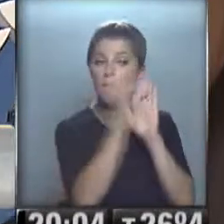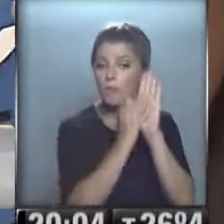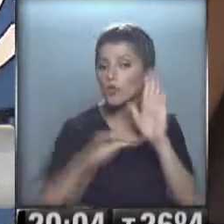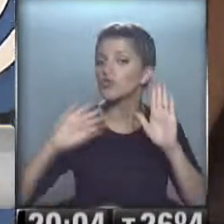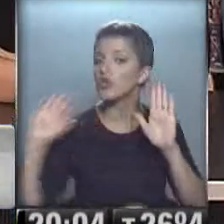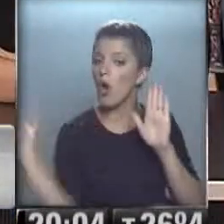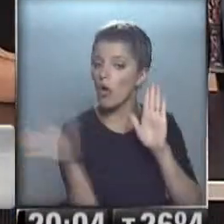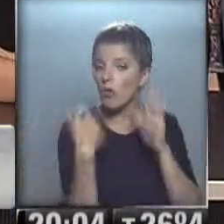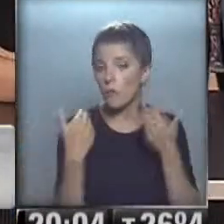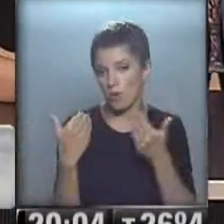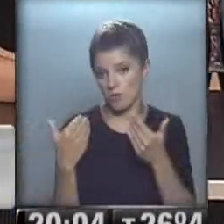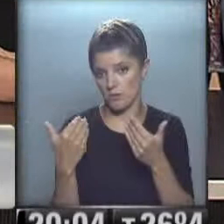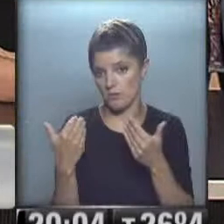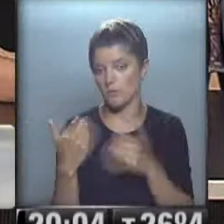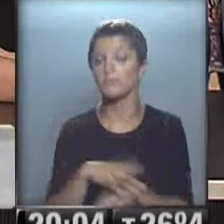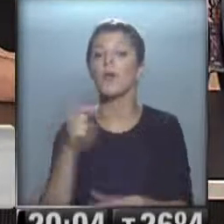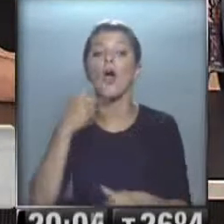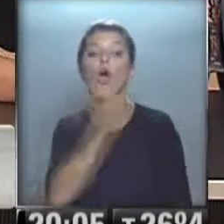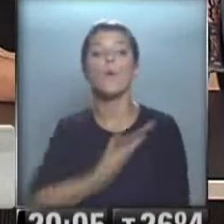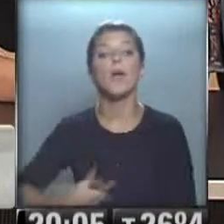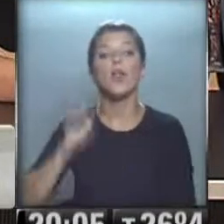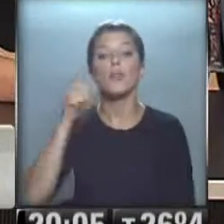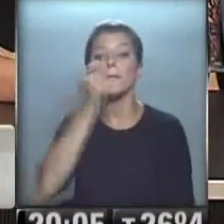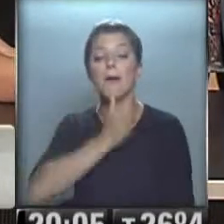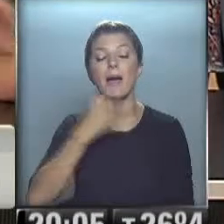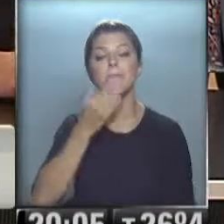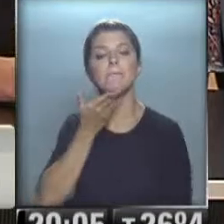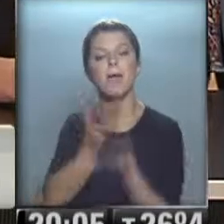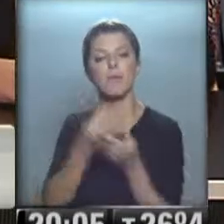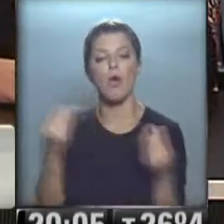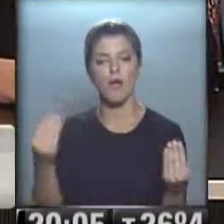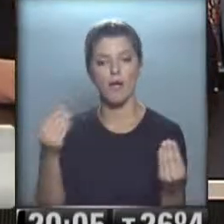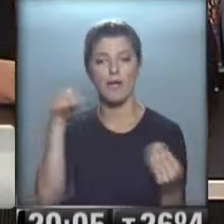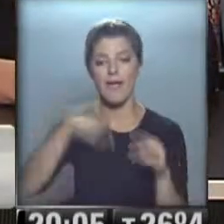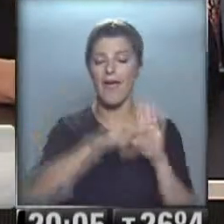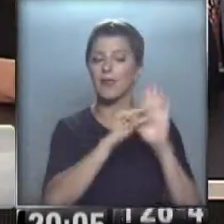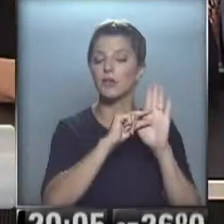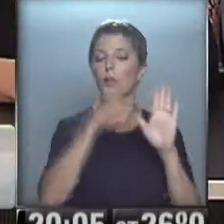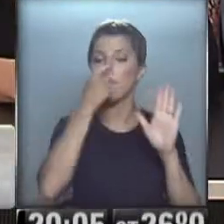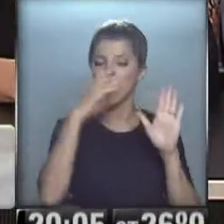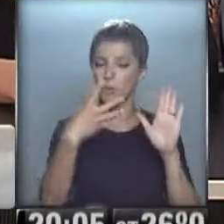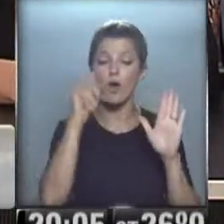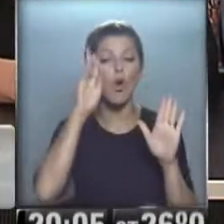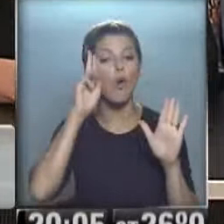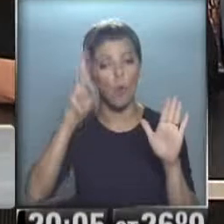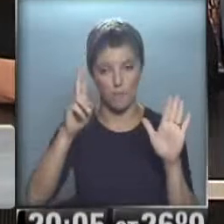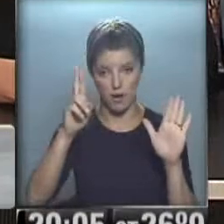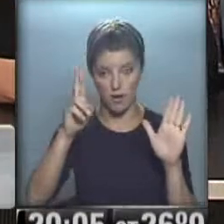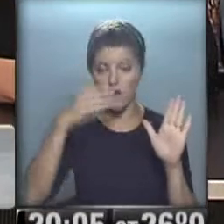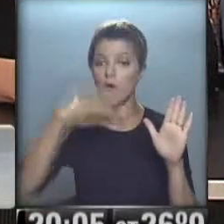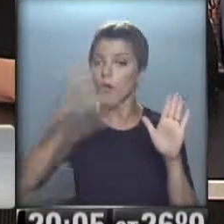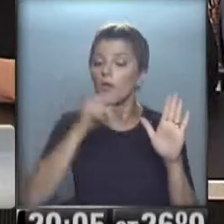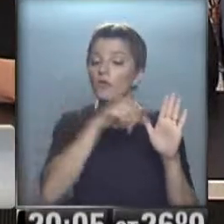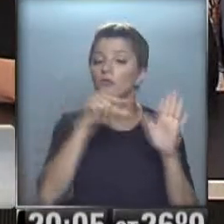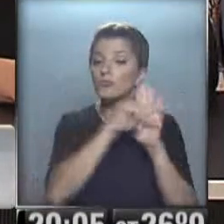y les pedimos al gobierno de la ciudad es que cumpla con el artículo 24 de la constitución de la ciudad de